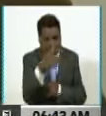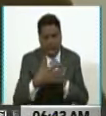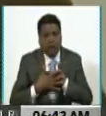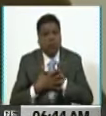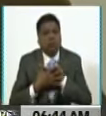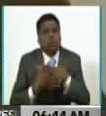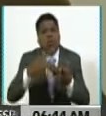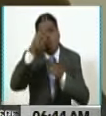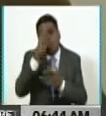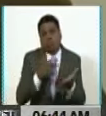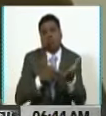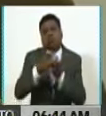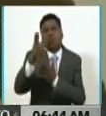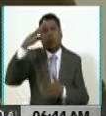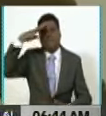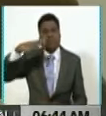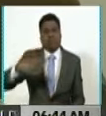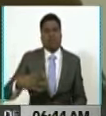militares.